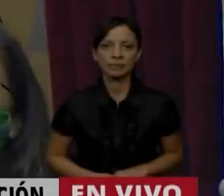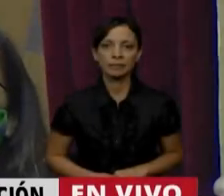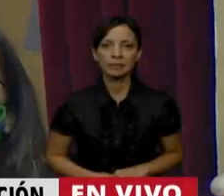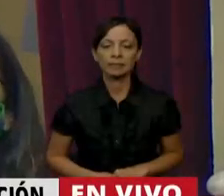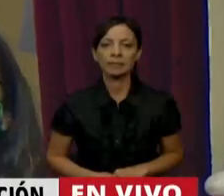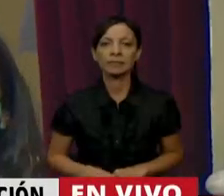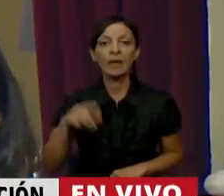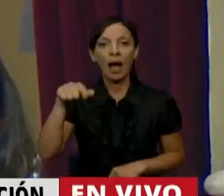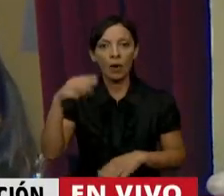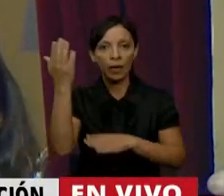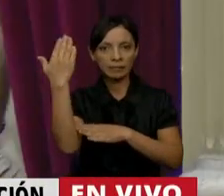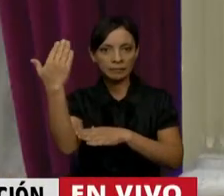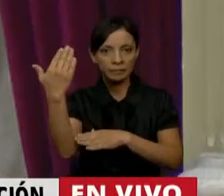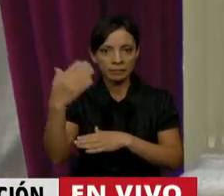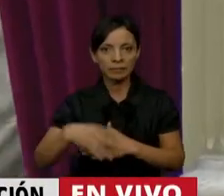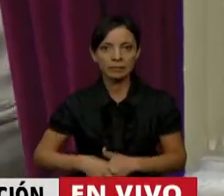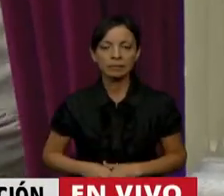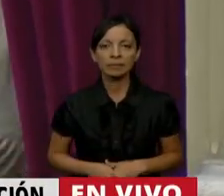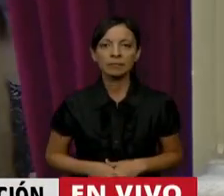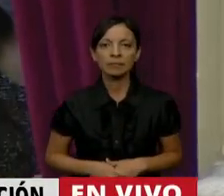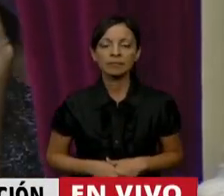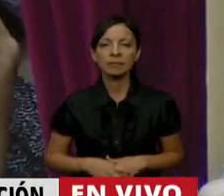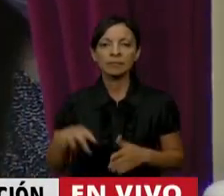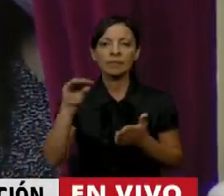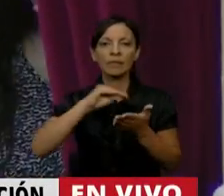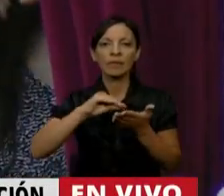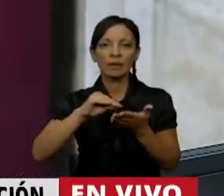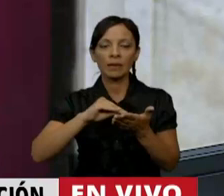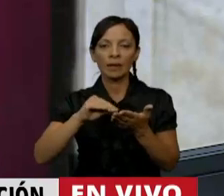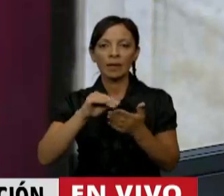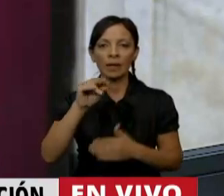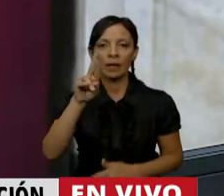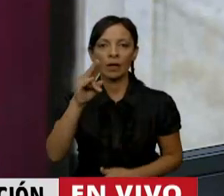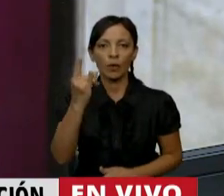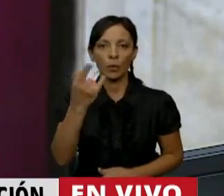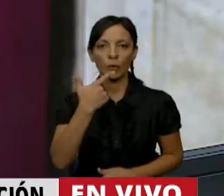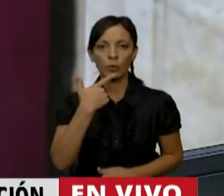En el uso de la palabra, la diputada Laura Russo.